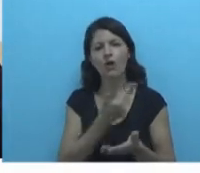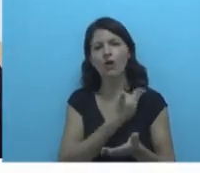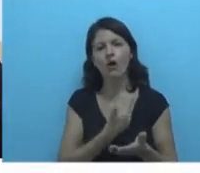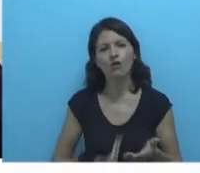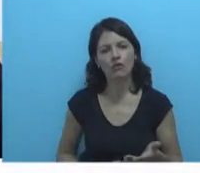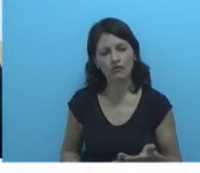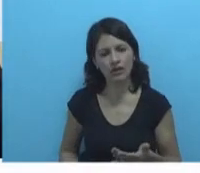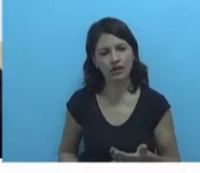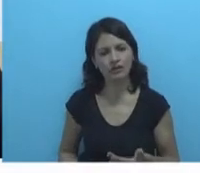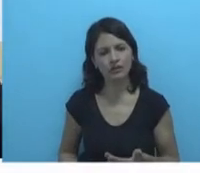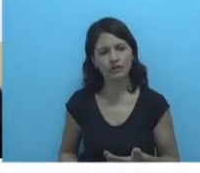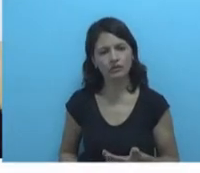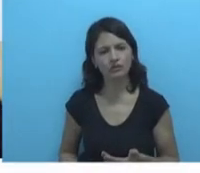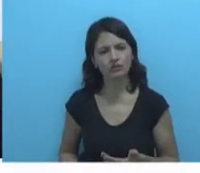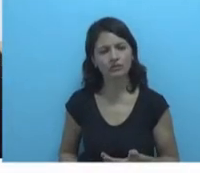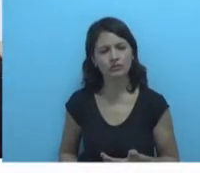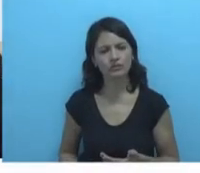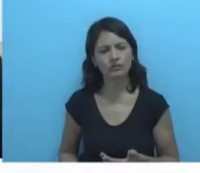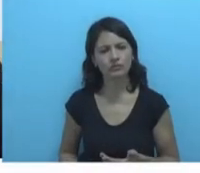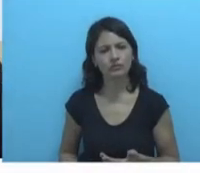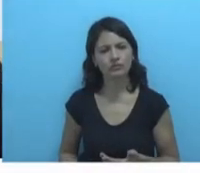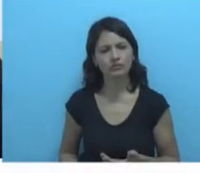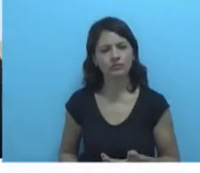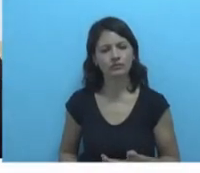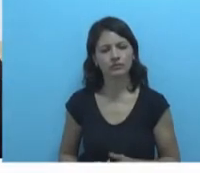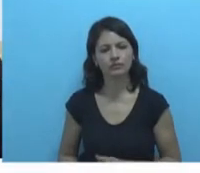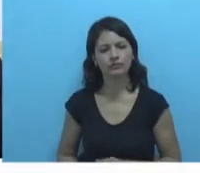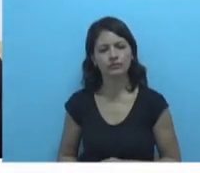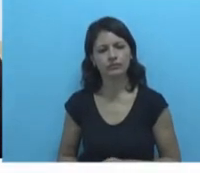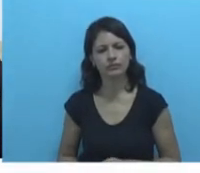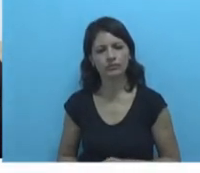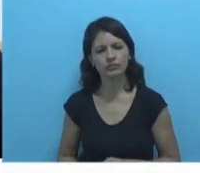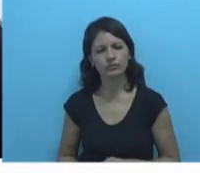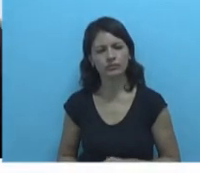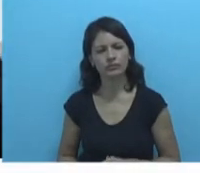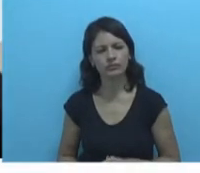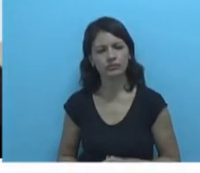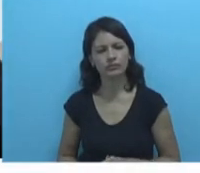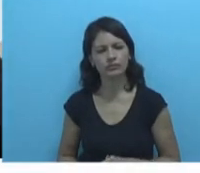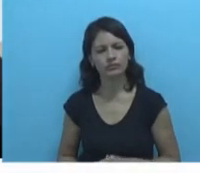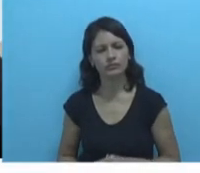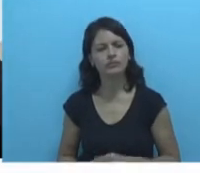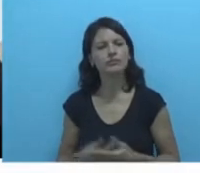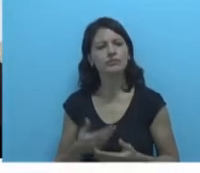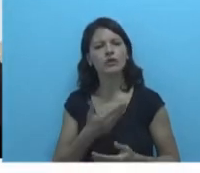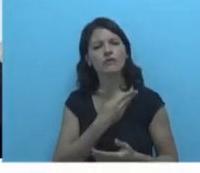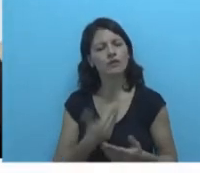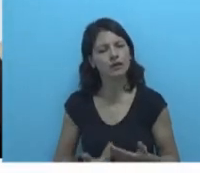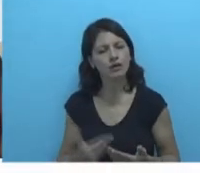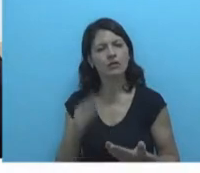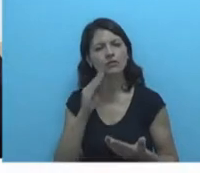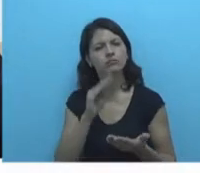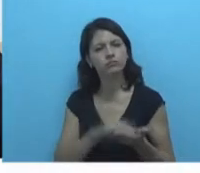muy poco tiempo atrás, donde cada vez que se comprometía la palabra se la veía reflejada en